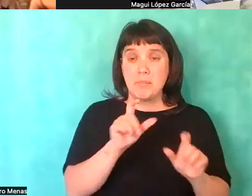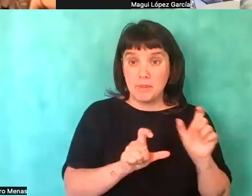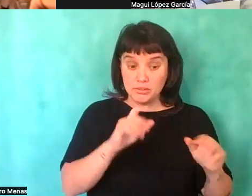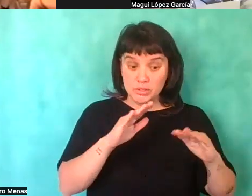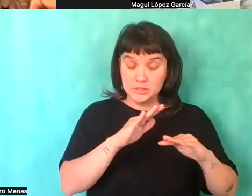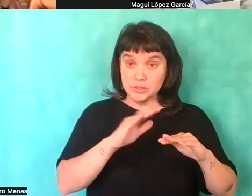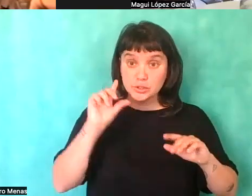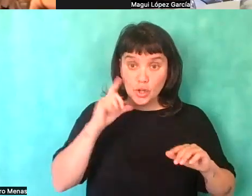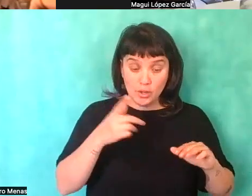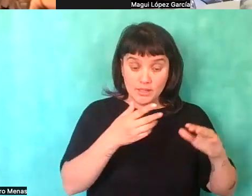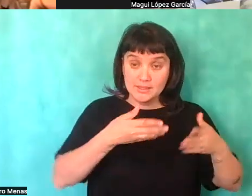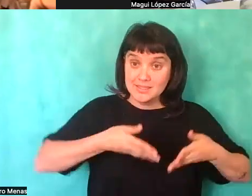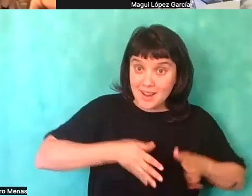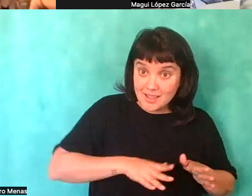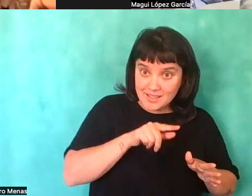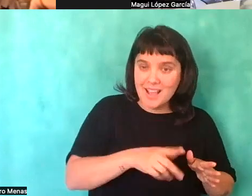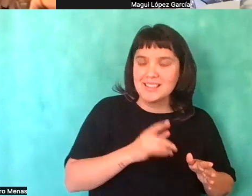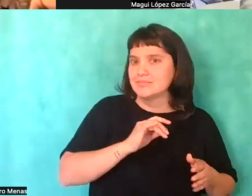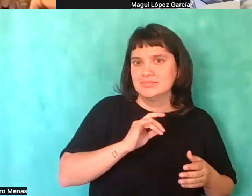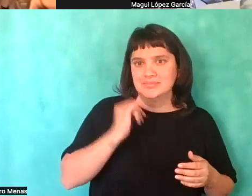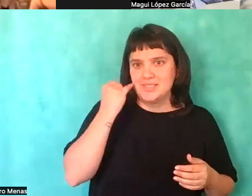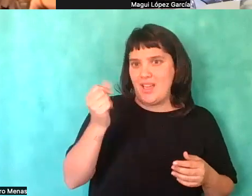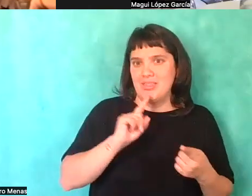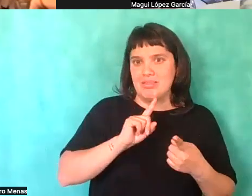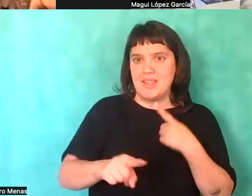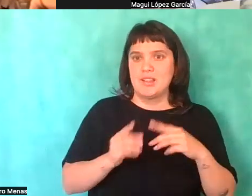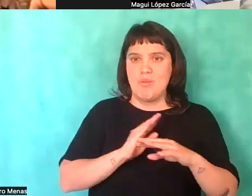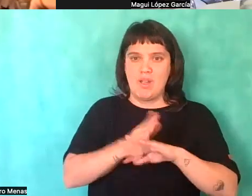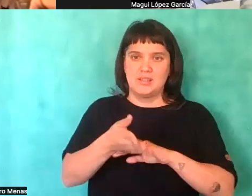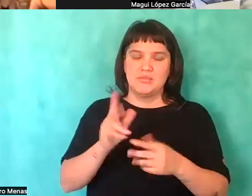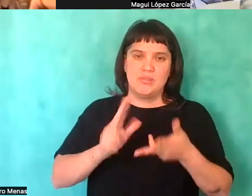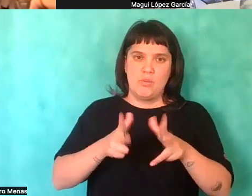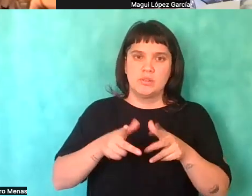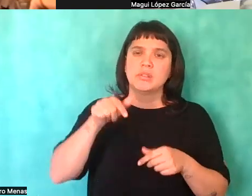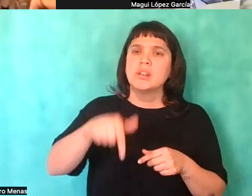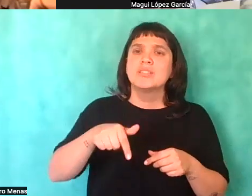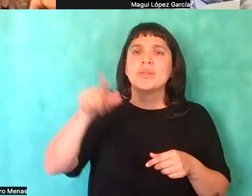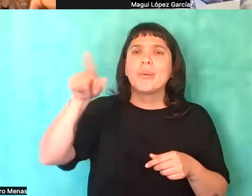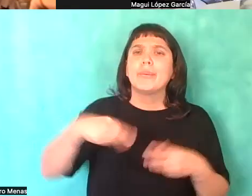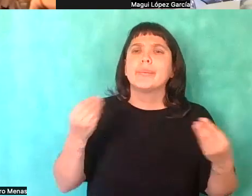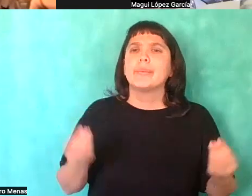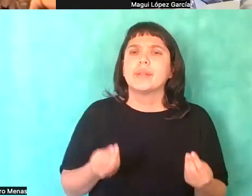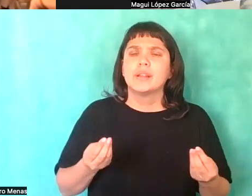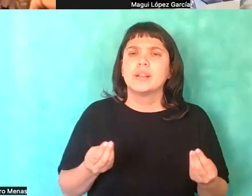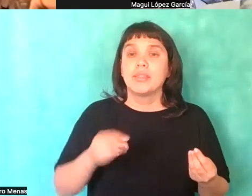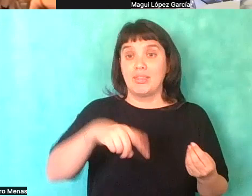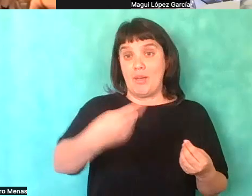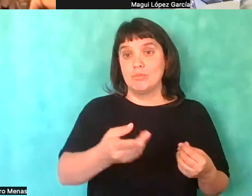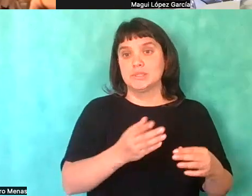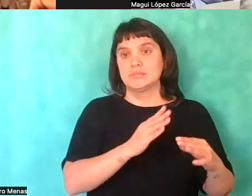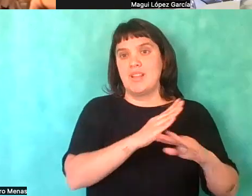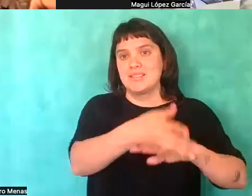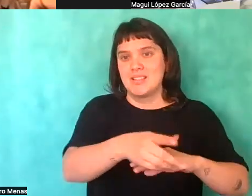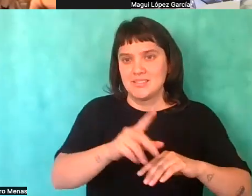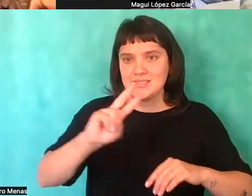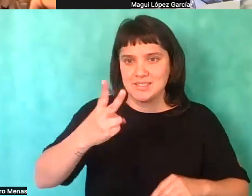nacen tengan acceso a la lengua de señas, ¿sí? Porque eso es lo que les permite luego acceder a esa segunda